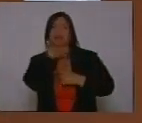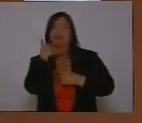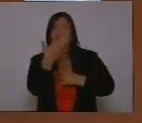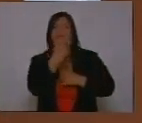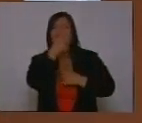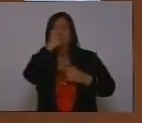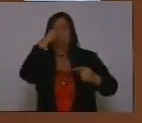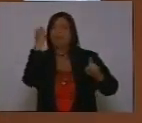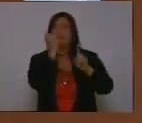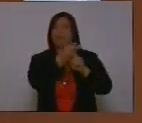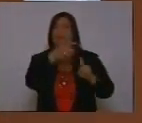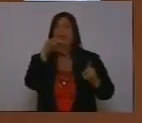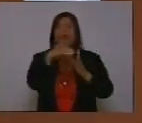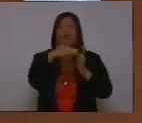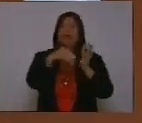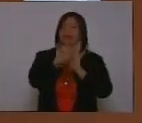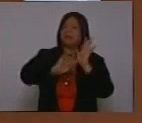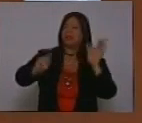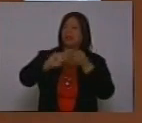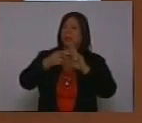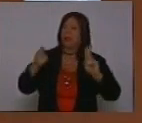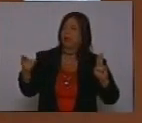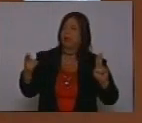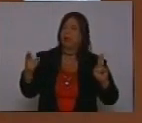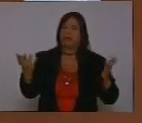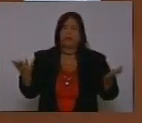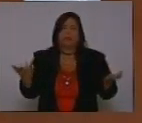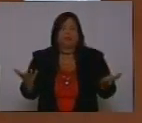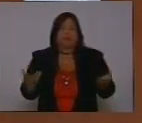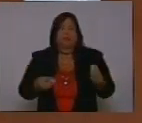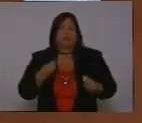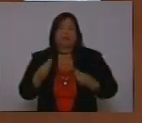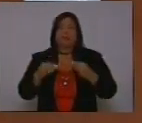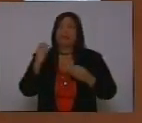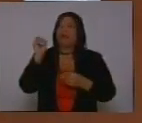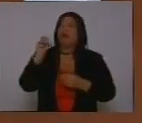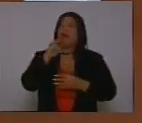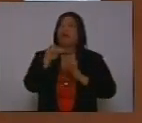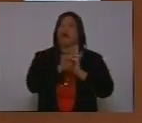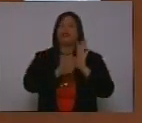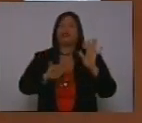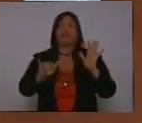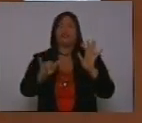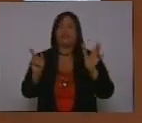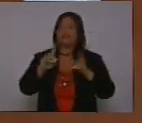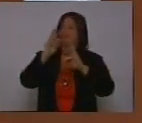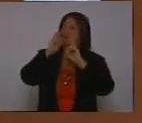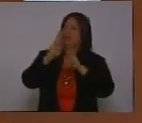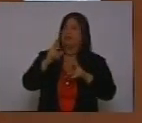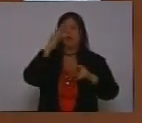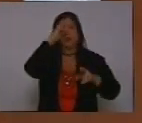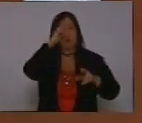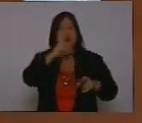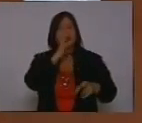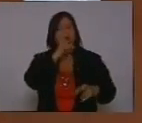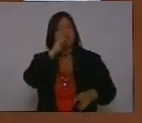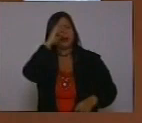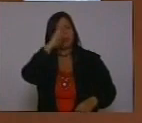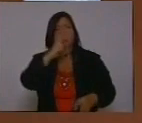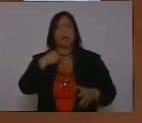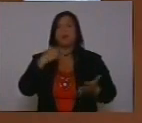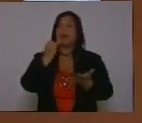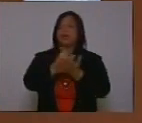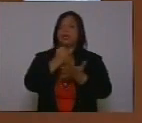Constituyente, no creen que la Constituyente trajo la paz. Hablan de la Asamblea Nacional Constituyente, que no la reconocen, pero se fueron a